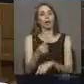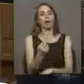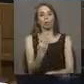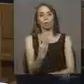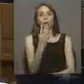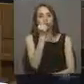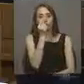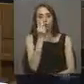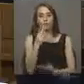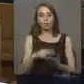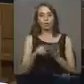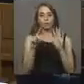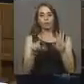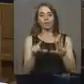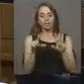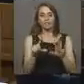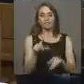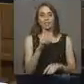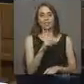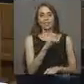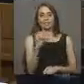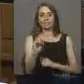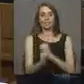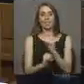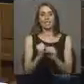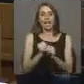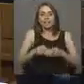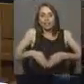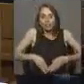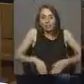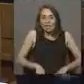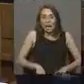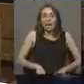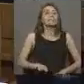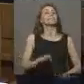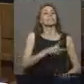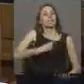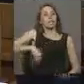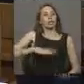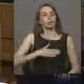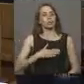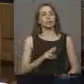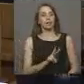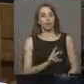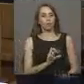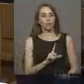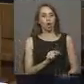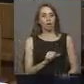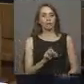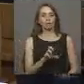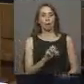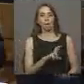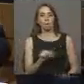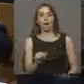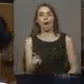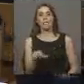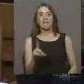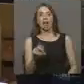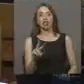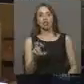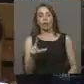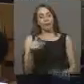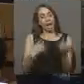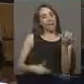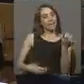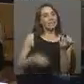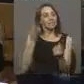octubre del año 2017 se van a cumplir los 100 años del nacimiento de nuestra biblioteca Parra Sandoval. Y está además